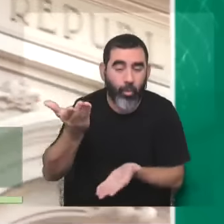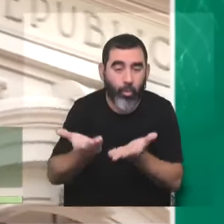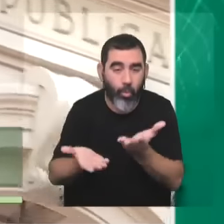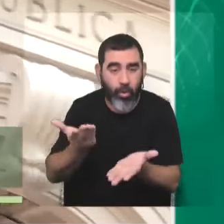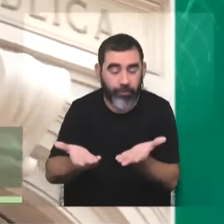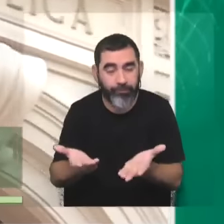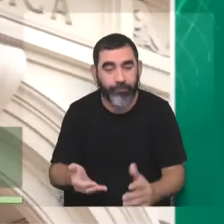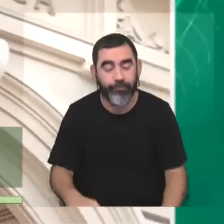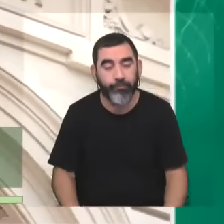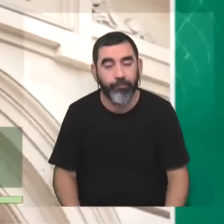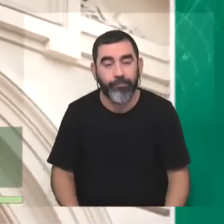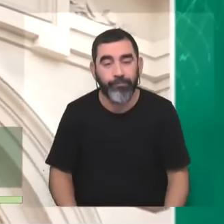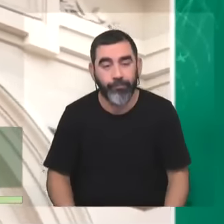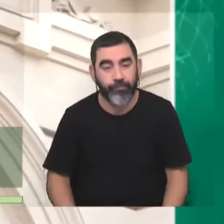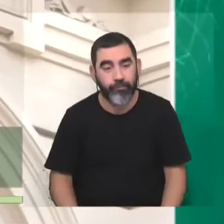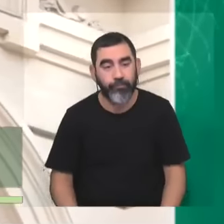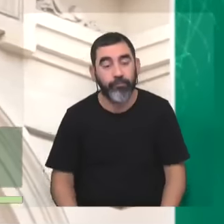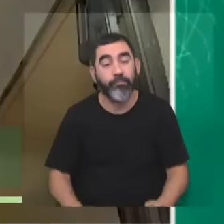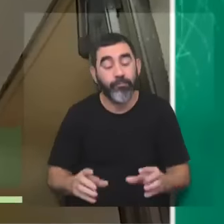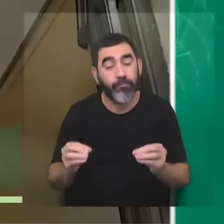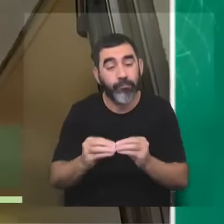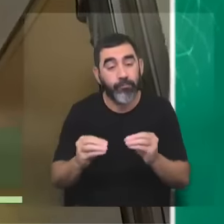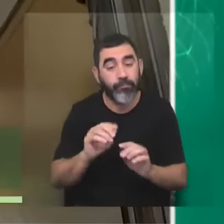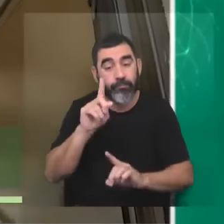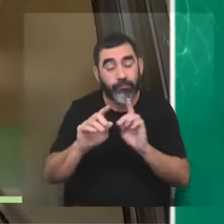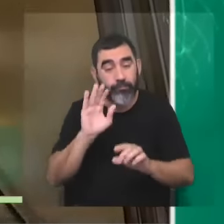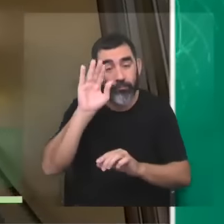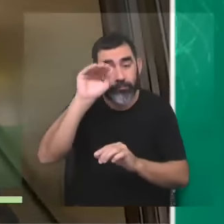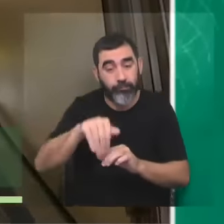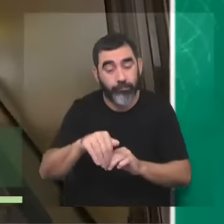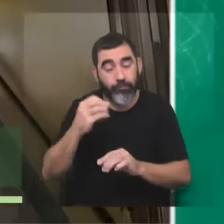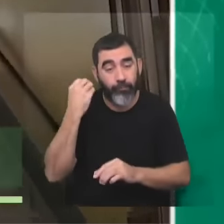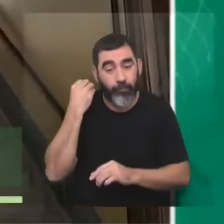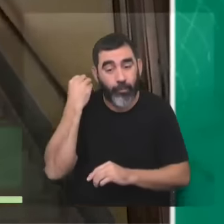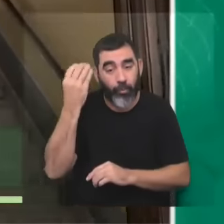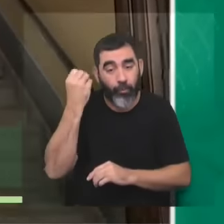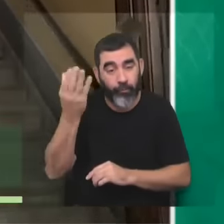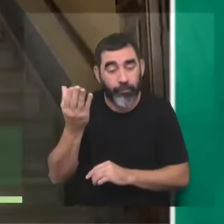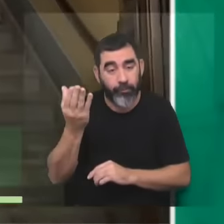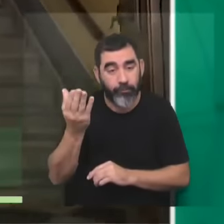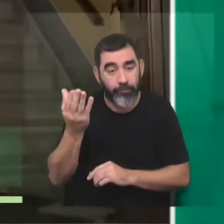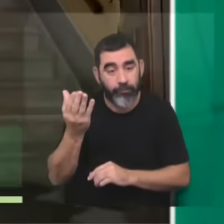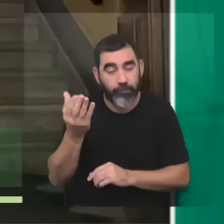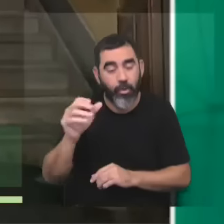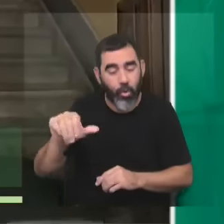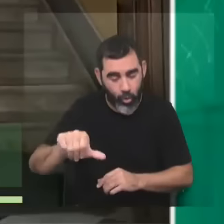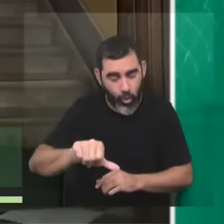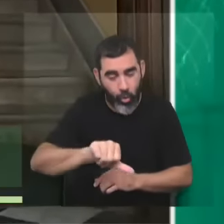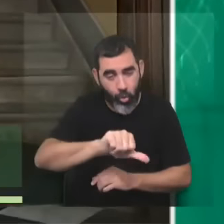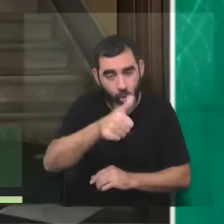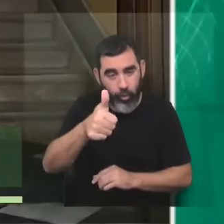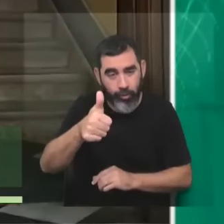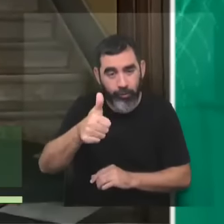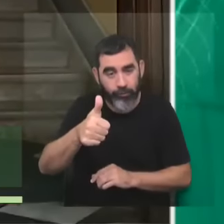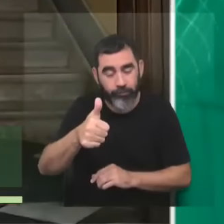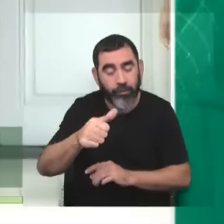hecho vamos a hacer con las compañeras acá de la Universidad de la República en la conferencia podemos decir bueno hemos logrado eh